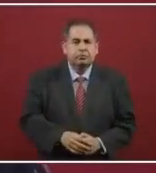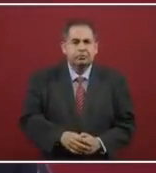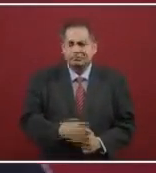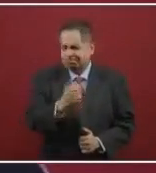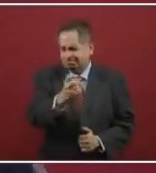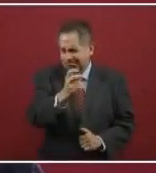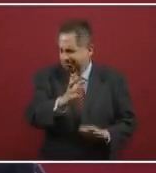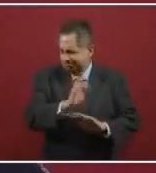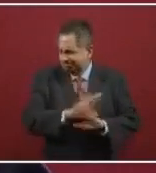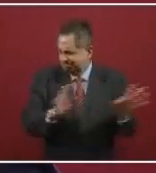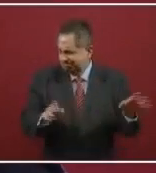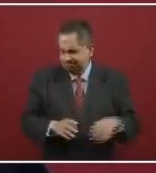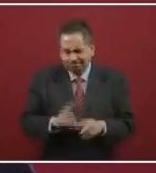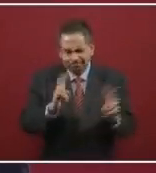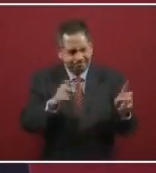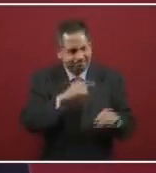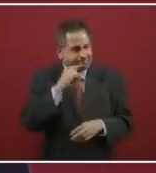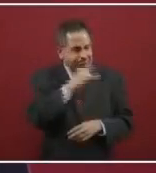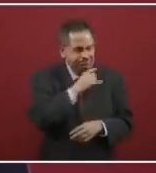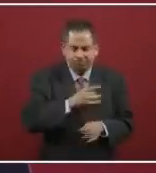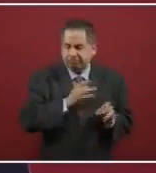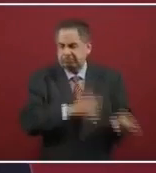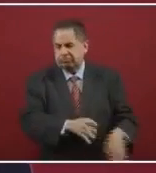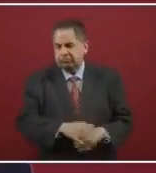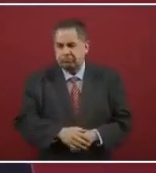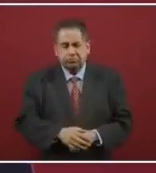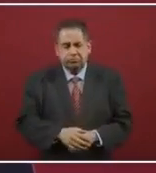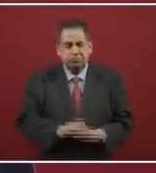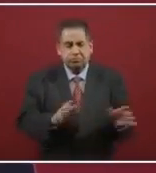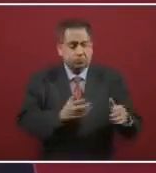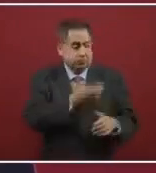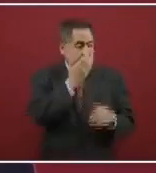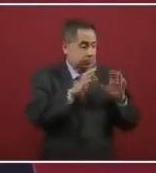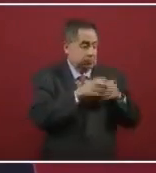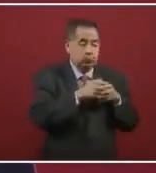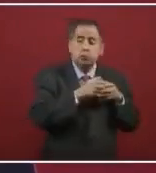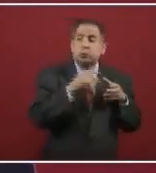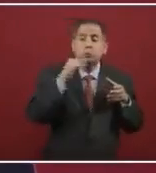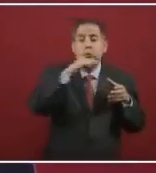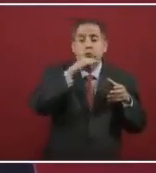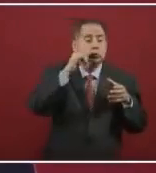Eso es el tema, pues, la hipocresía en el conservadurismo.